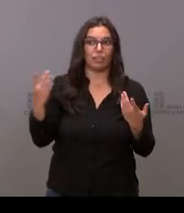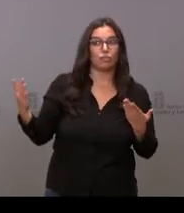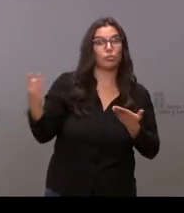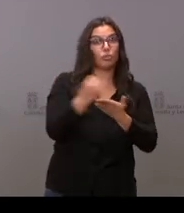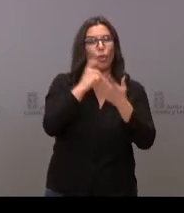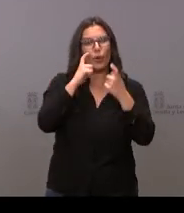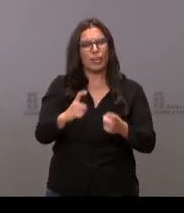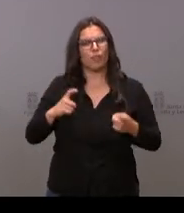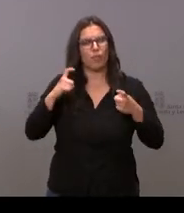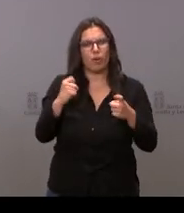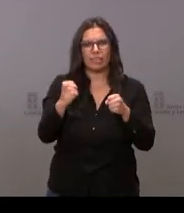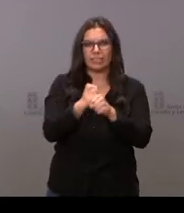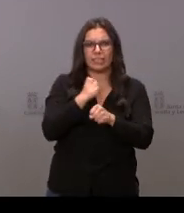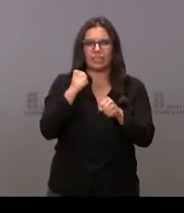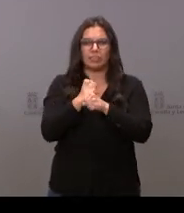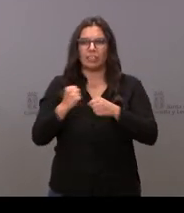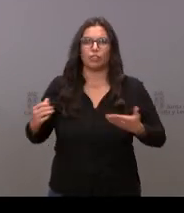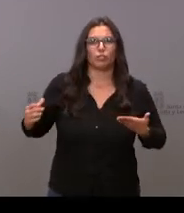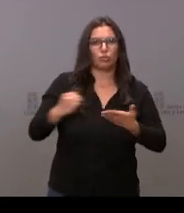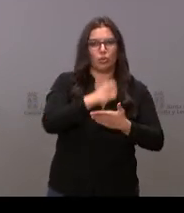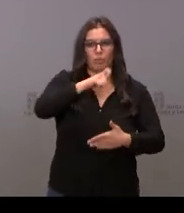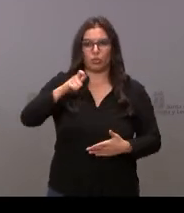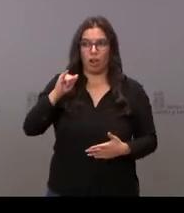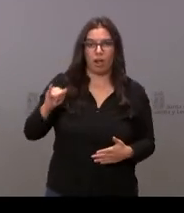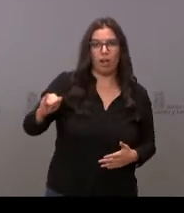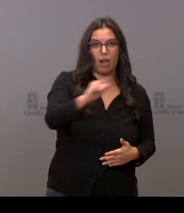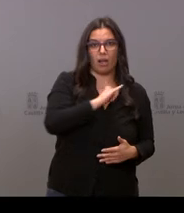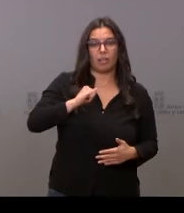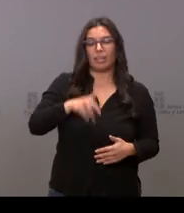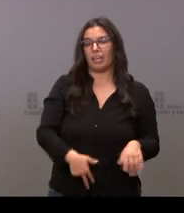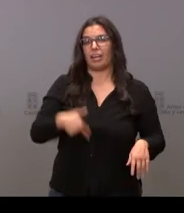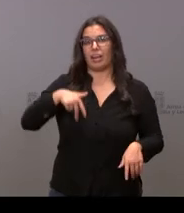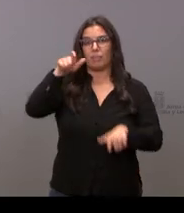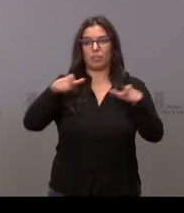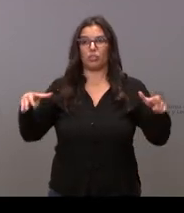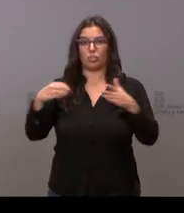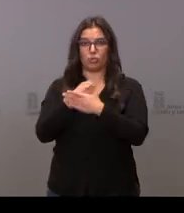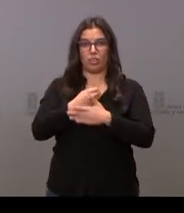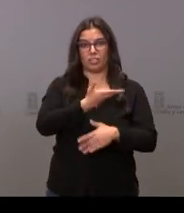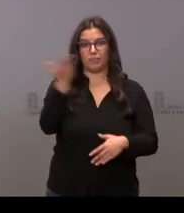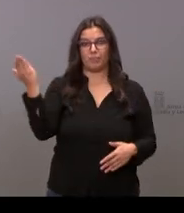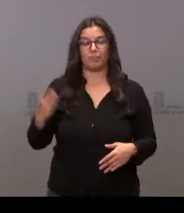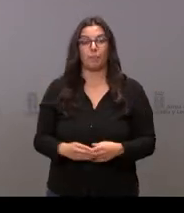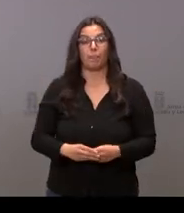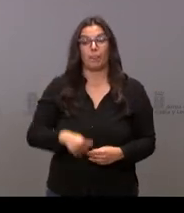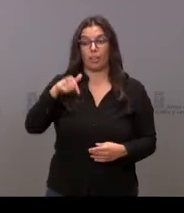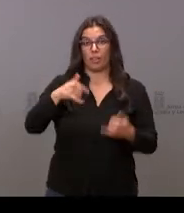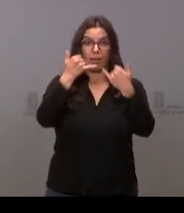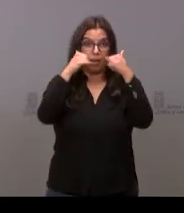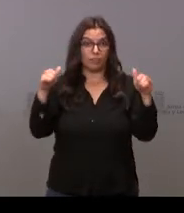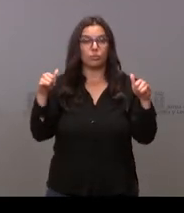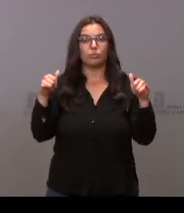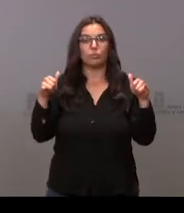esfuerzo el empeño de todos los que aquí estamos y de todas las personas a las que representamos este acto que hoy aquí